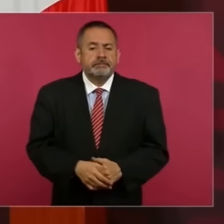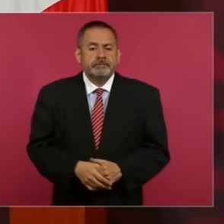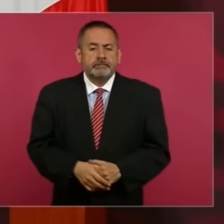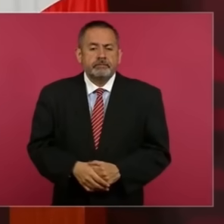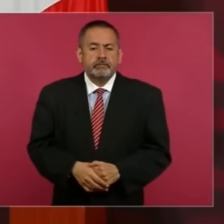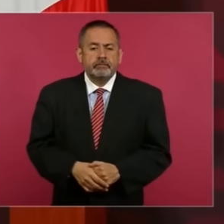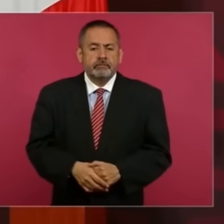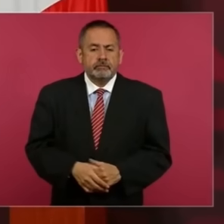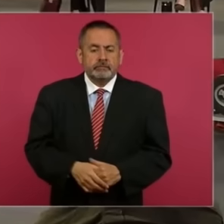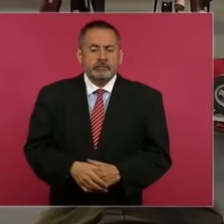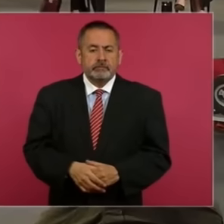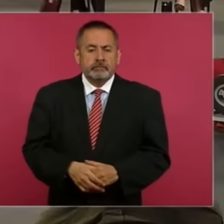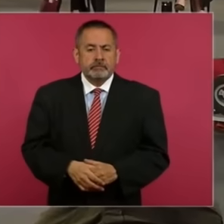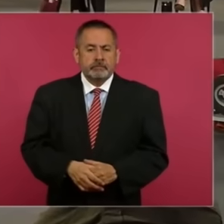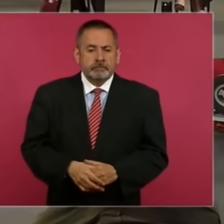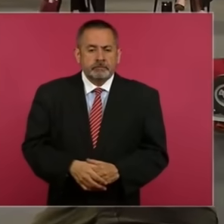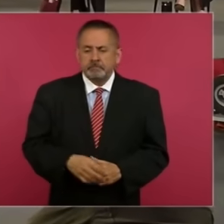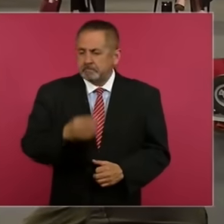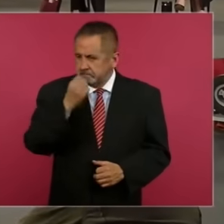Es interesante.